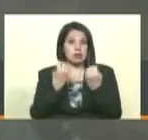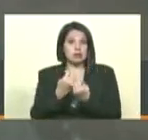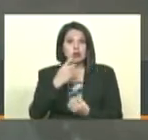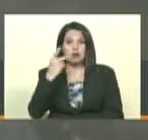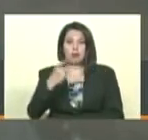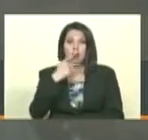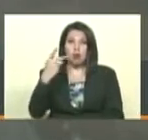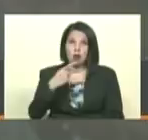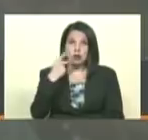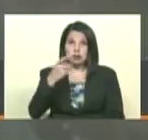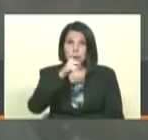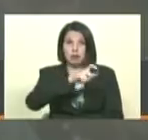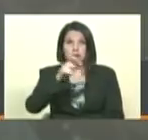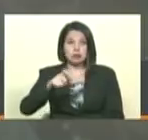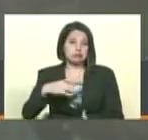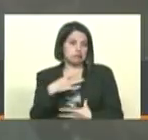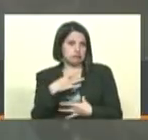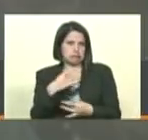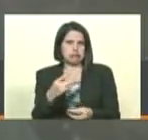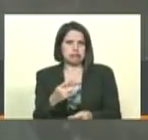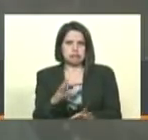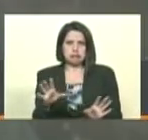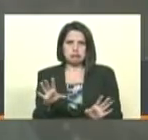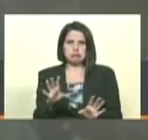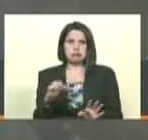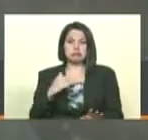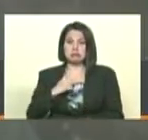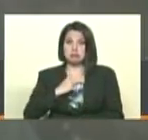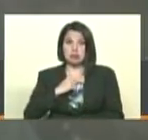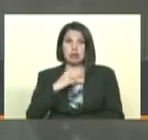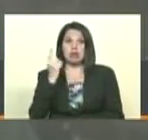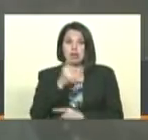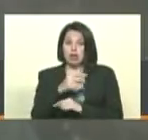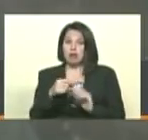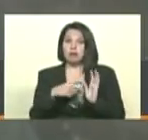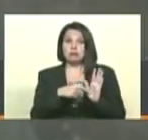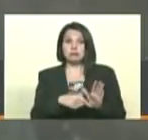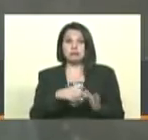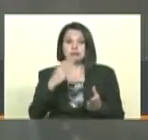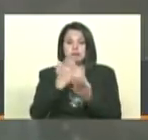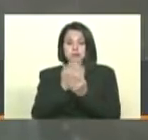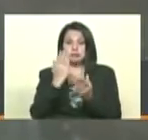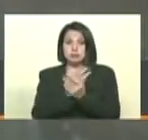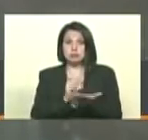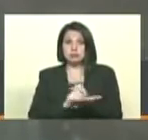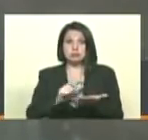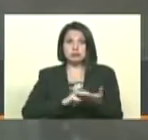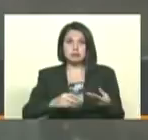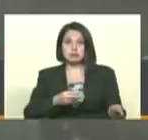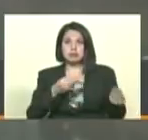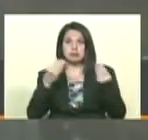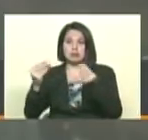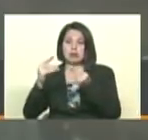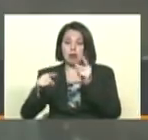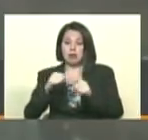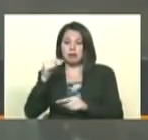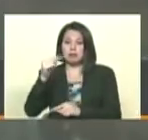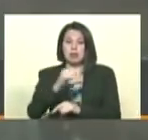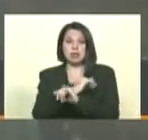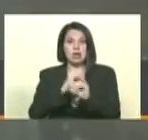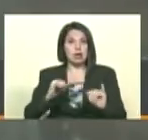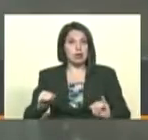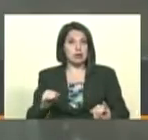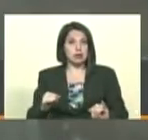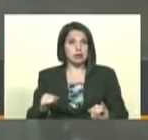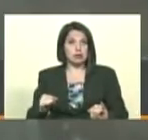y las personas con iniciativa propia que deben presentar los requisitos ante la Junta correspondiente